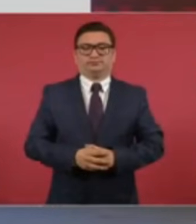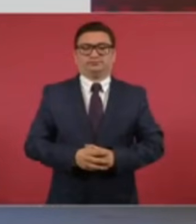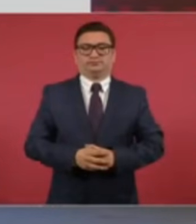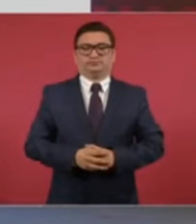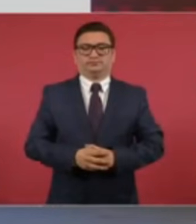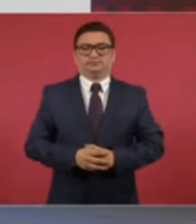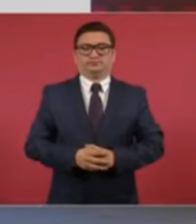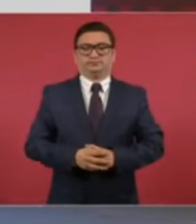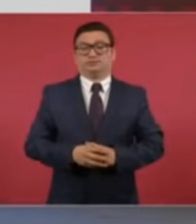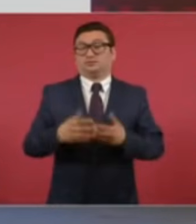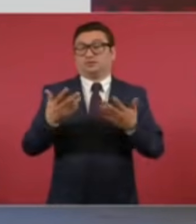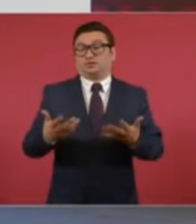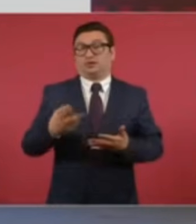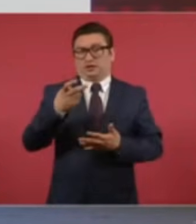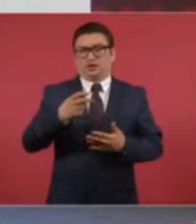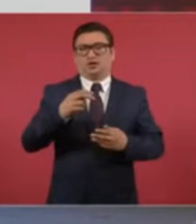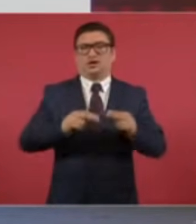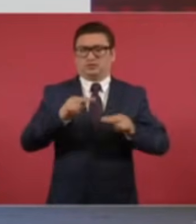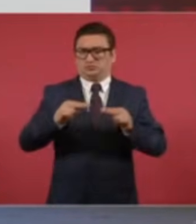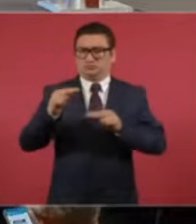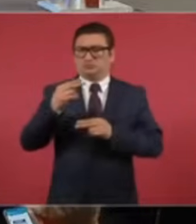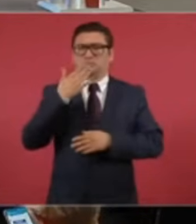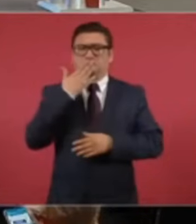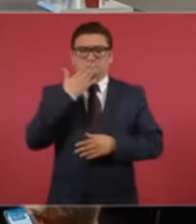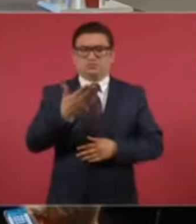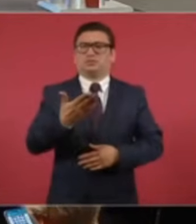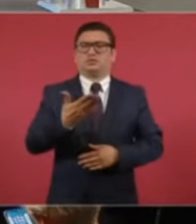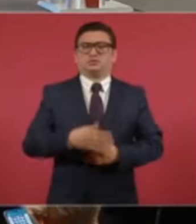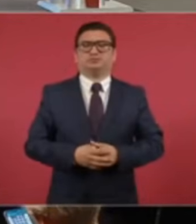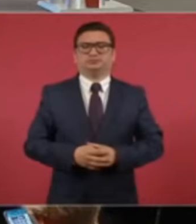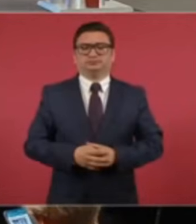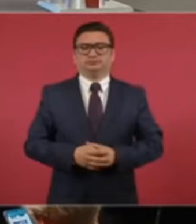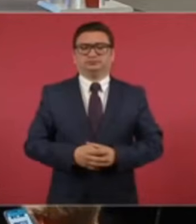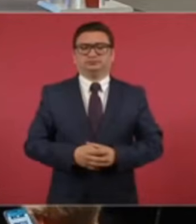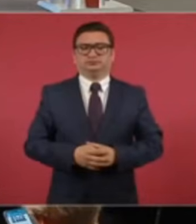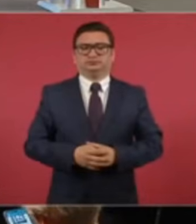Entonces, esto va bien. No tenemos ningún